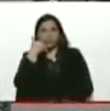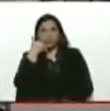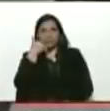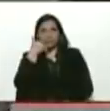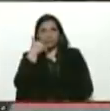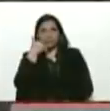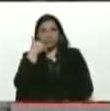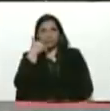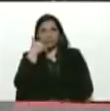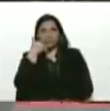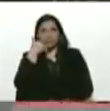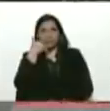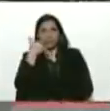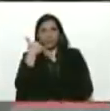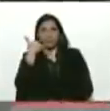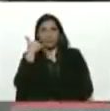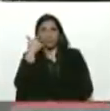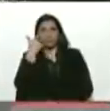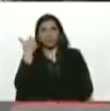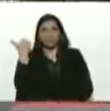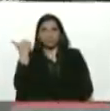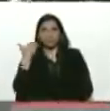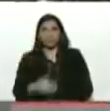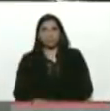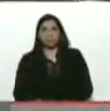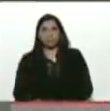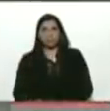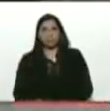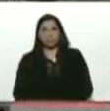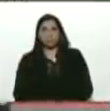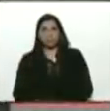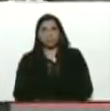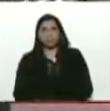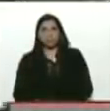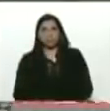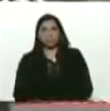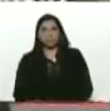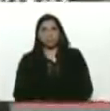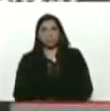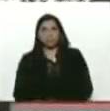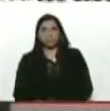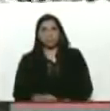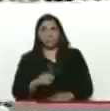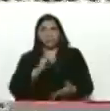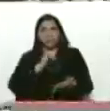Aquí están otros telefonitos. Aquí están, mire, aquí están documentos personales.